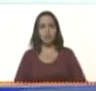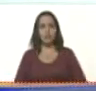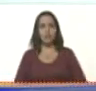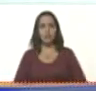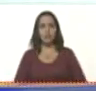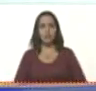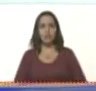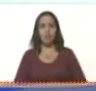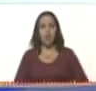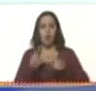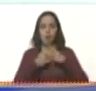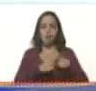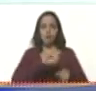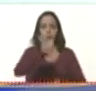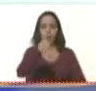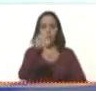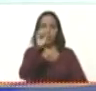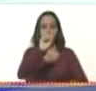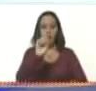a José Lugo